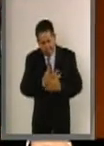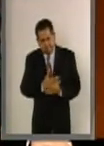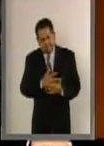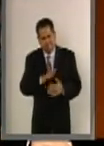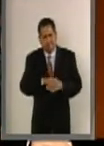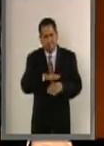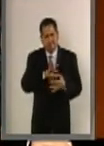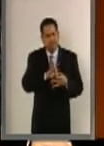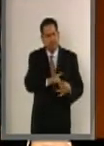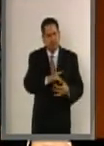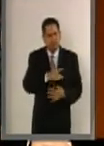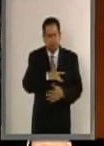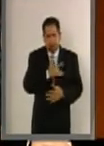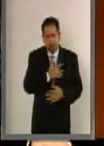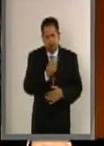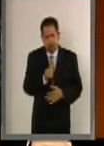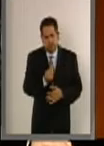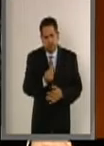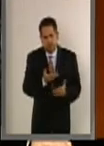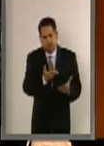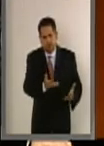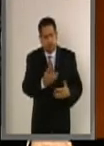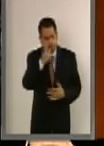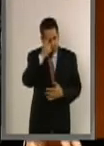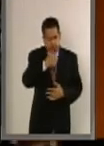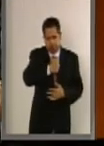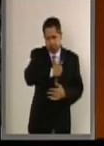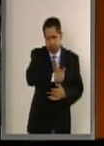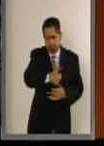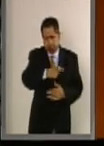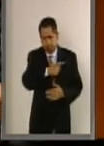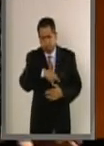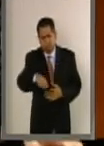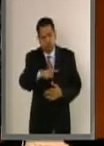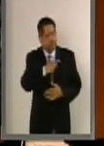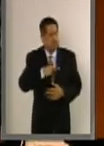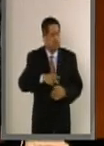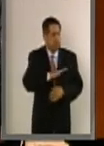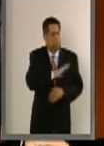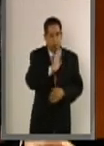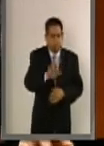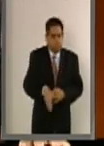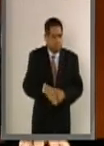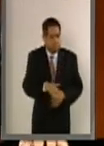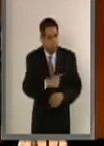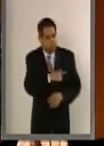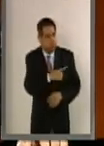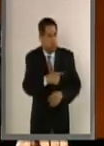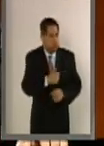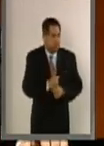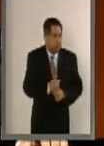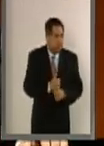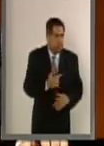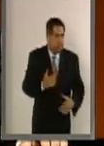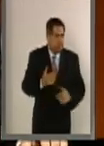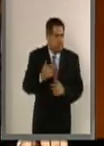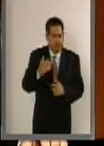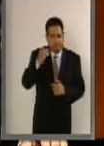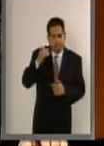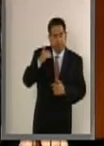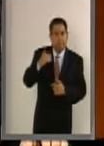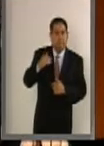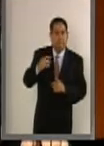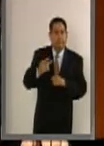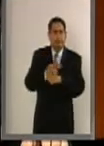y condolencias para cada una y cada uno de los familiares de las víctimas de los pasados sismos